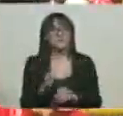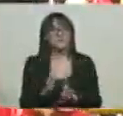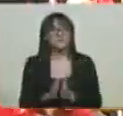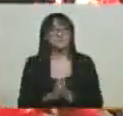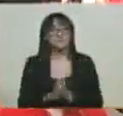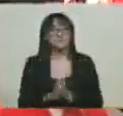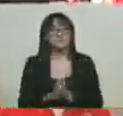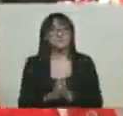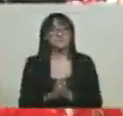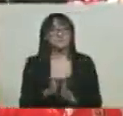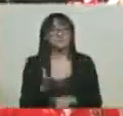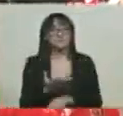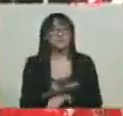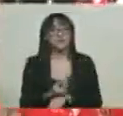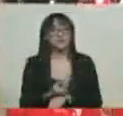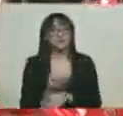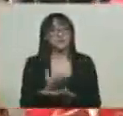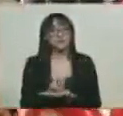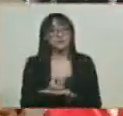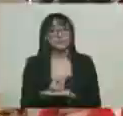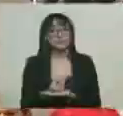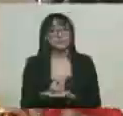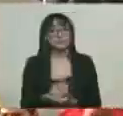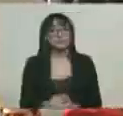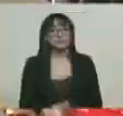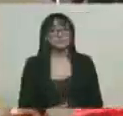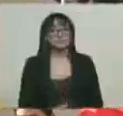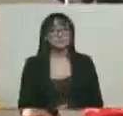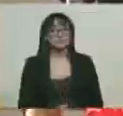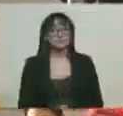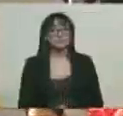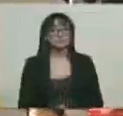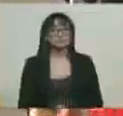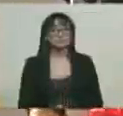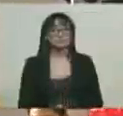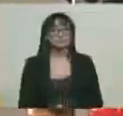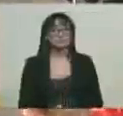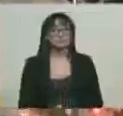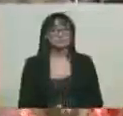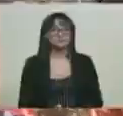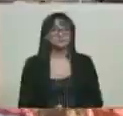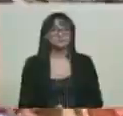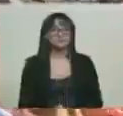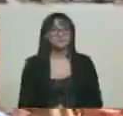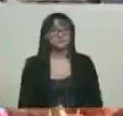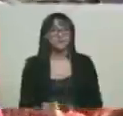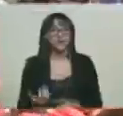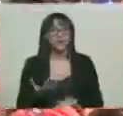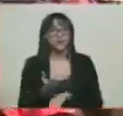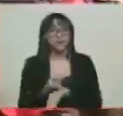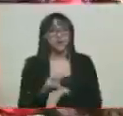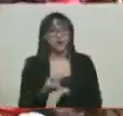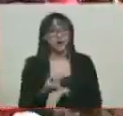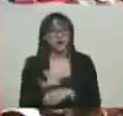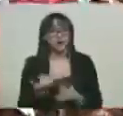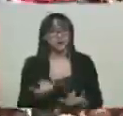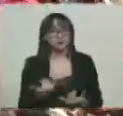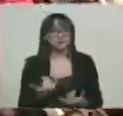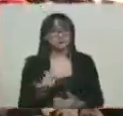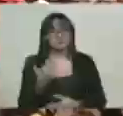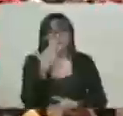es cuna de libertad suramericana. Lo digo aquí, en Monaga, ante